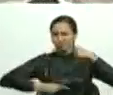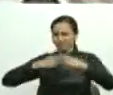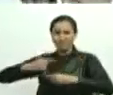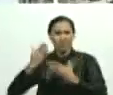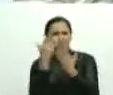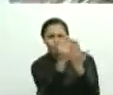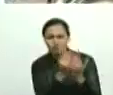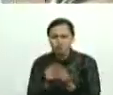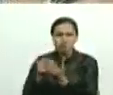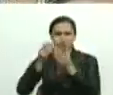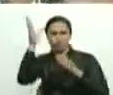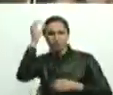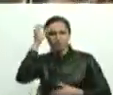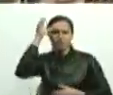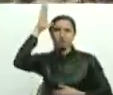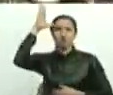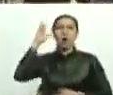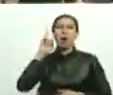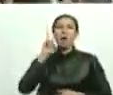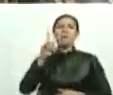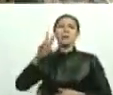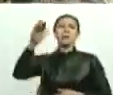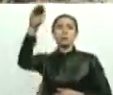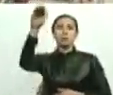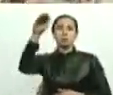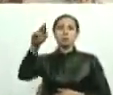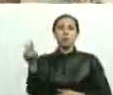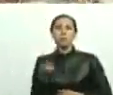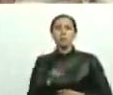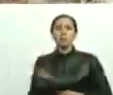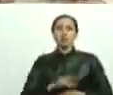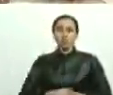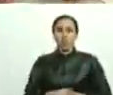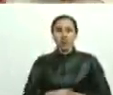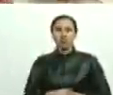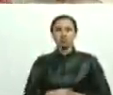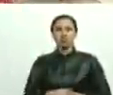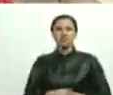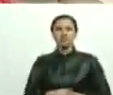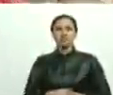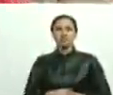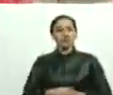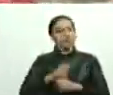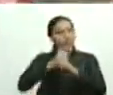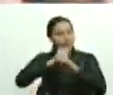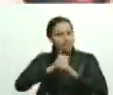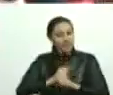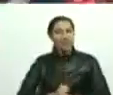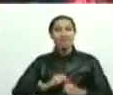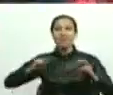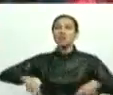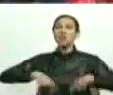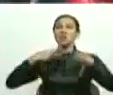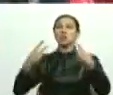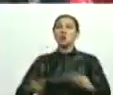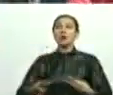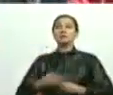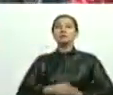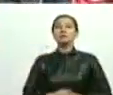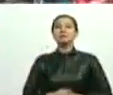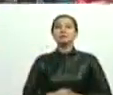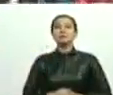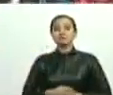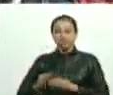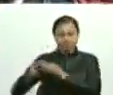estudiando y viendo al futuro como una esperanza renovada de